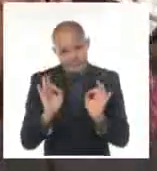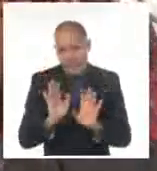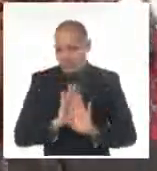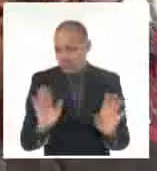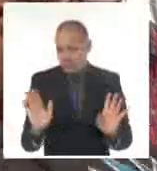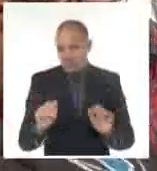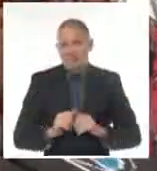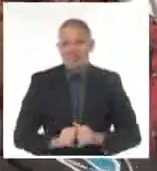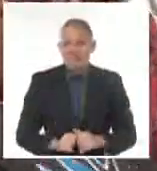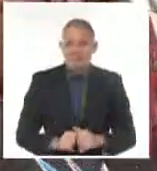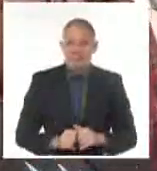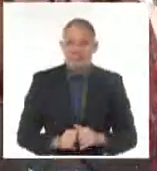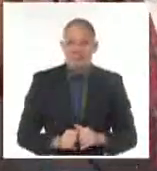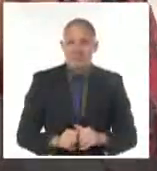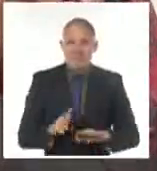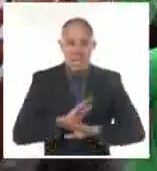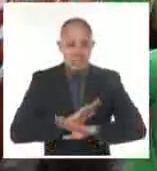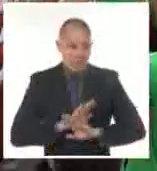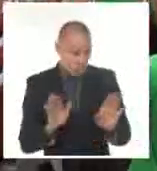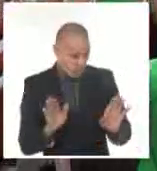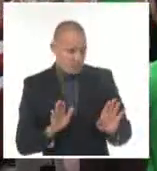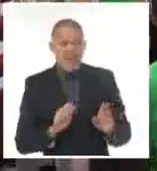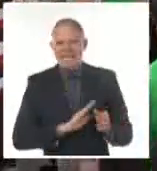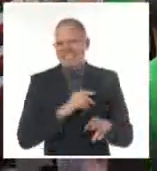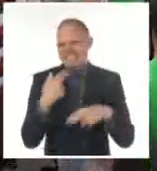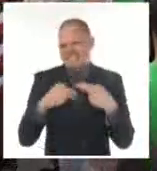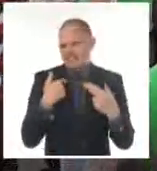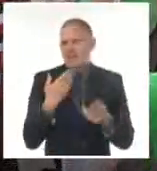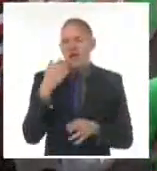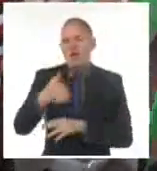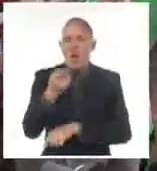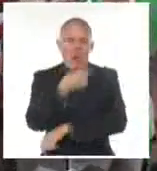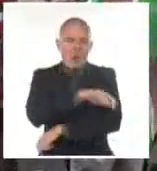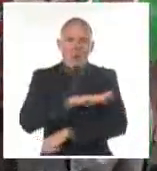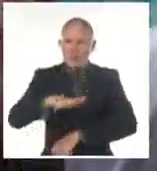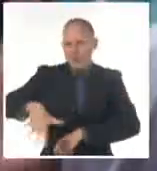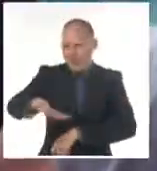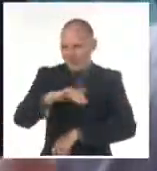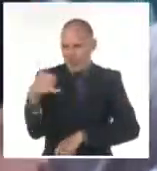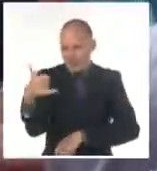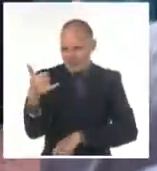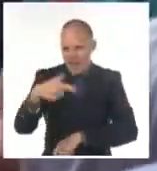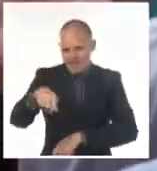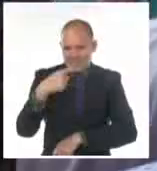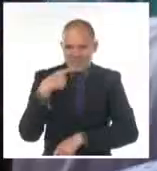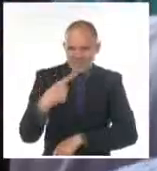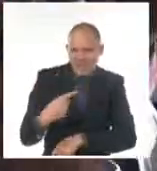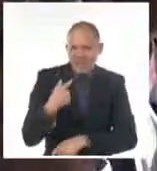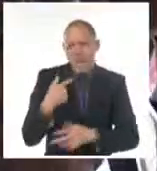proyectado. Al término de los encuentros, Díaz-Canel conversó con habitantes de Jatibonico en su